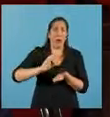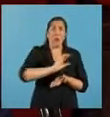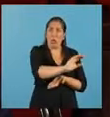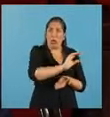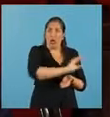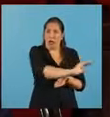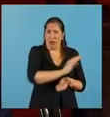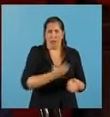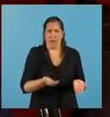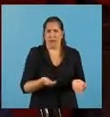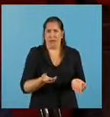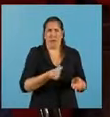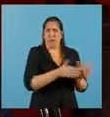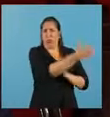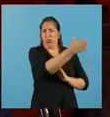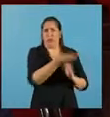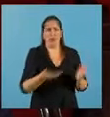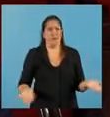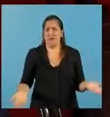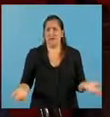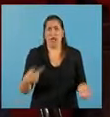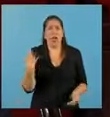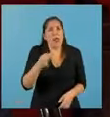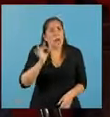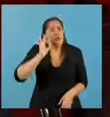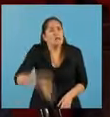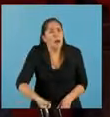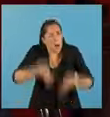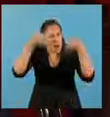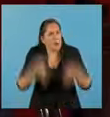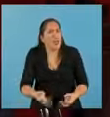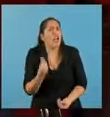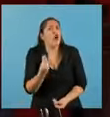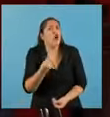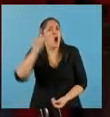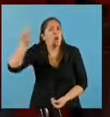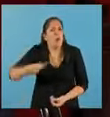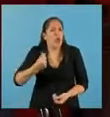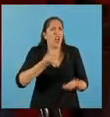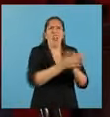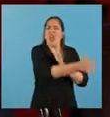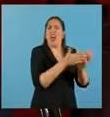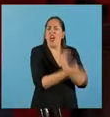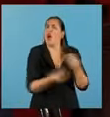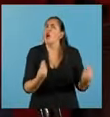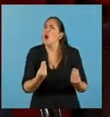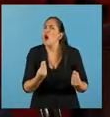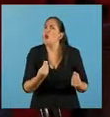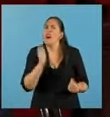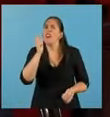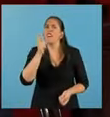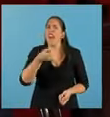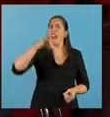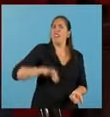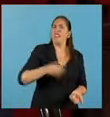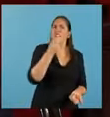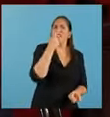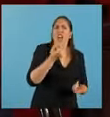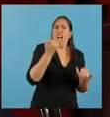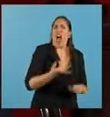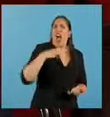prestamista. Debemos saber lo que pasó, quiénes permitieron que ello suceda y quiénes se beneficiaron con esas